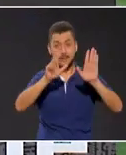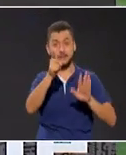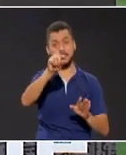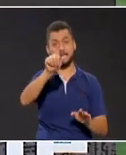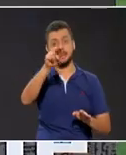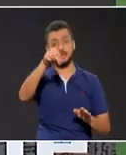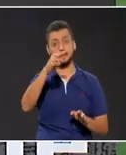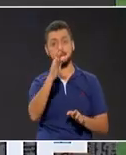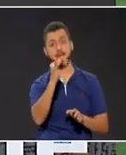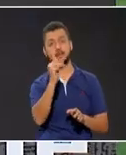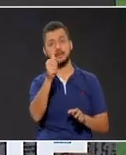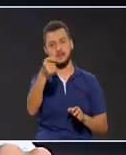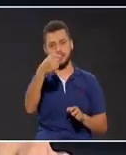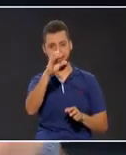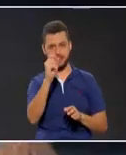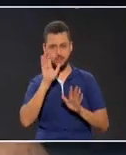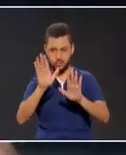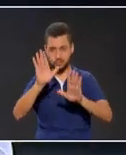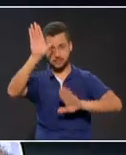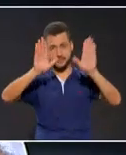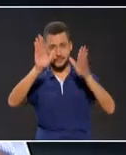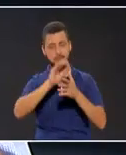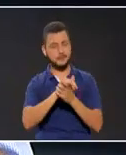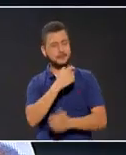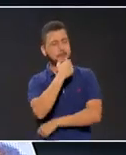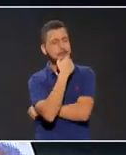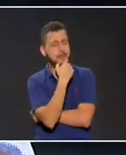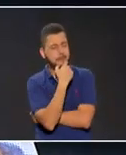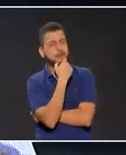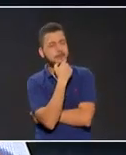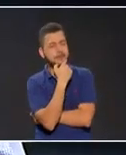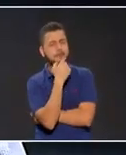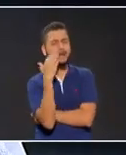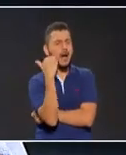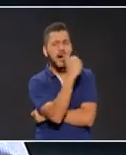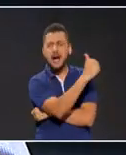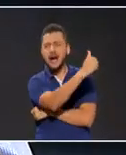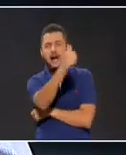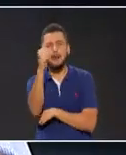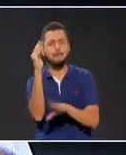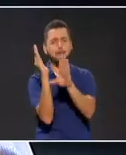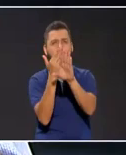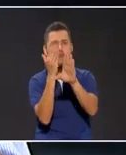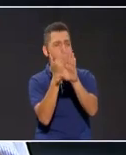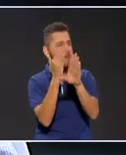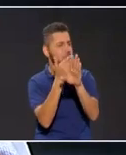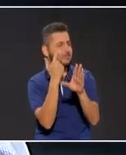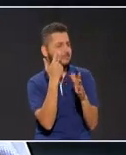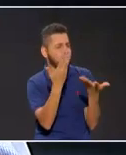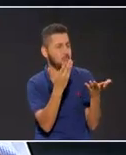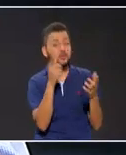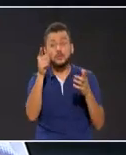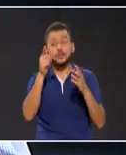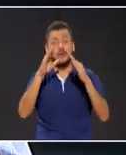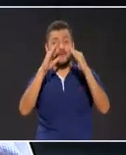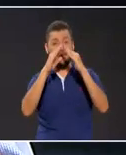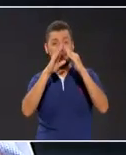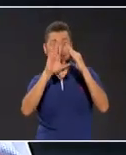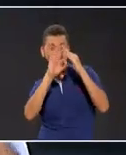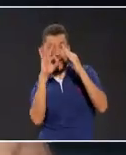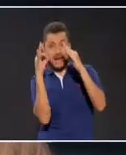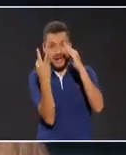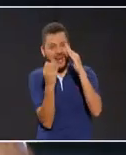siguiente en la lista. Es un gran problema en la ciudad, alrededor de 5.000 denuncias en las comisarías, inspecciones hay cada